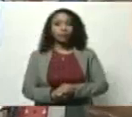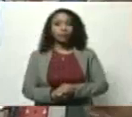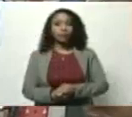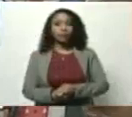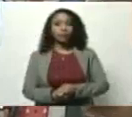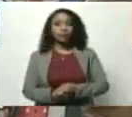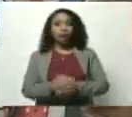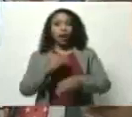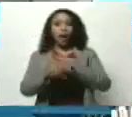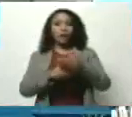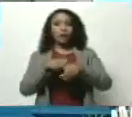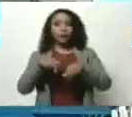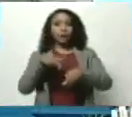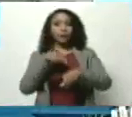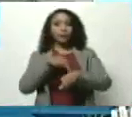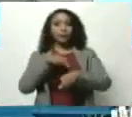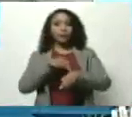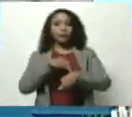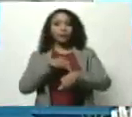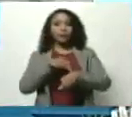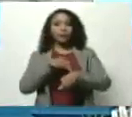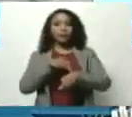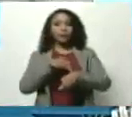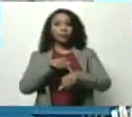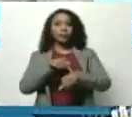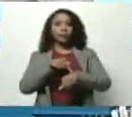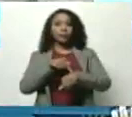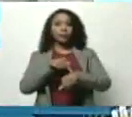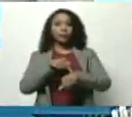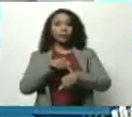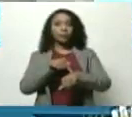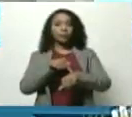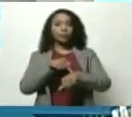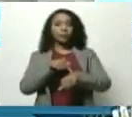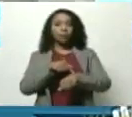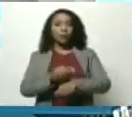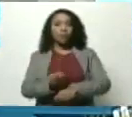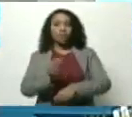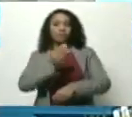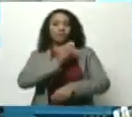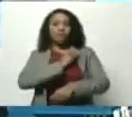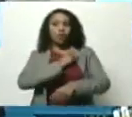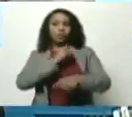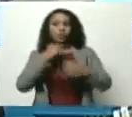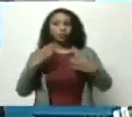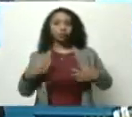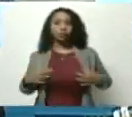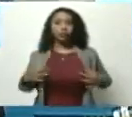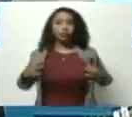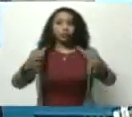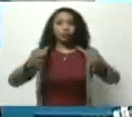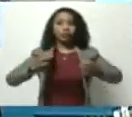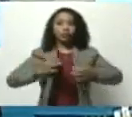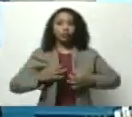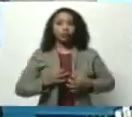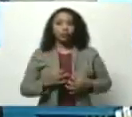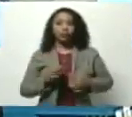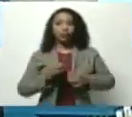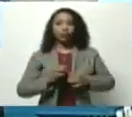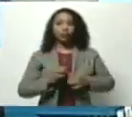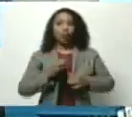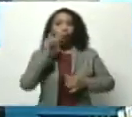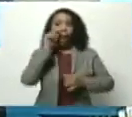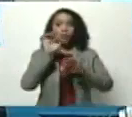realizan en este momento la colocación del traje ceremonial al